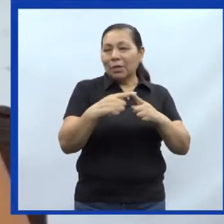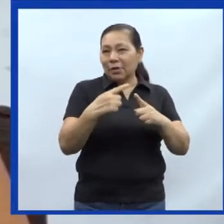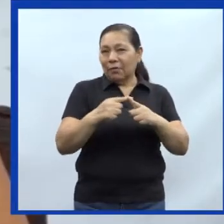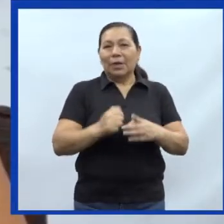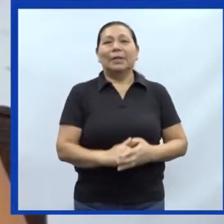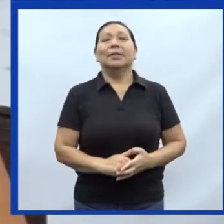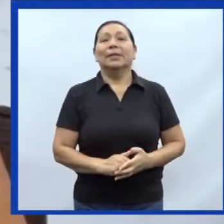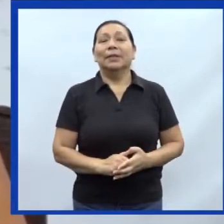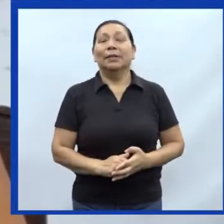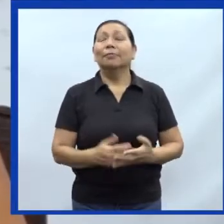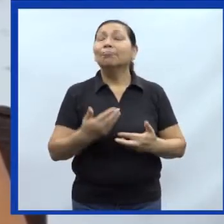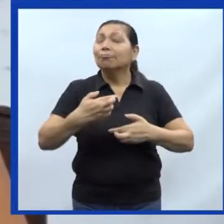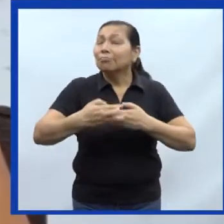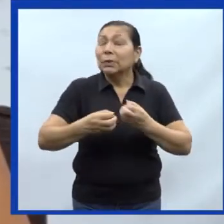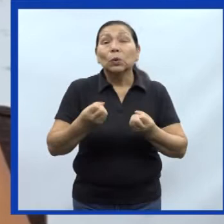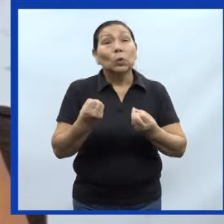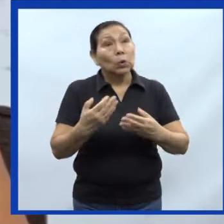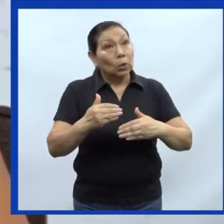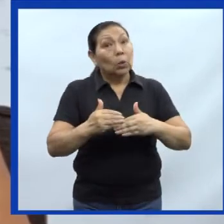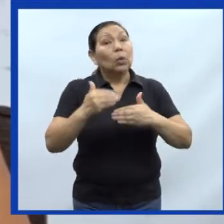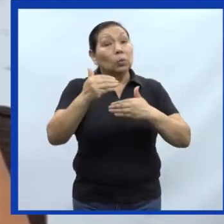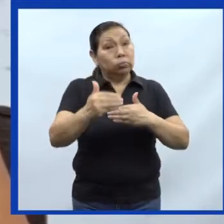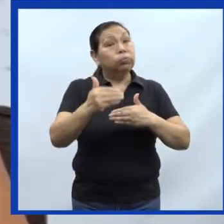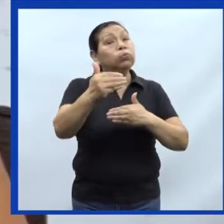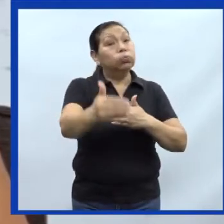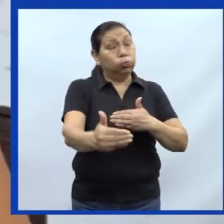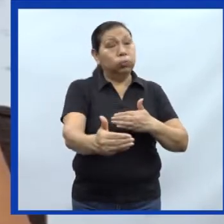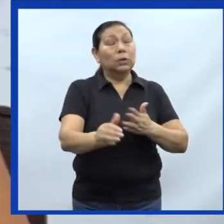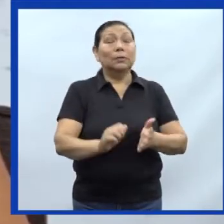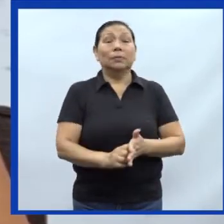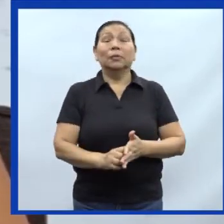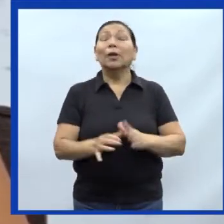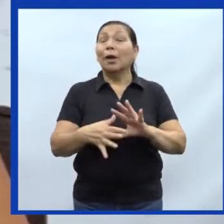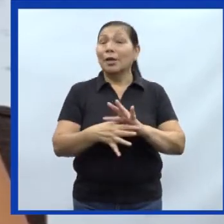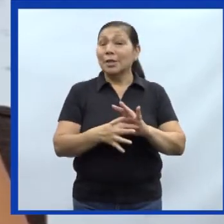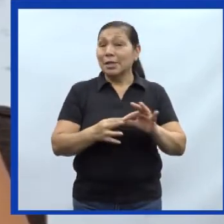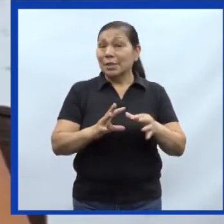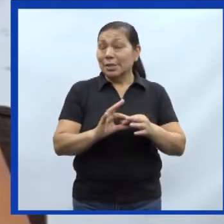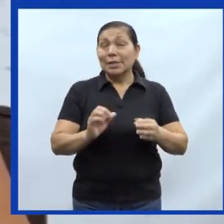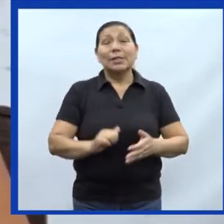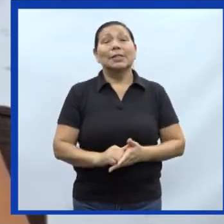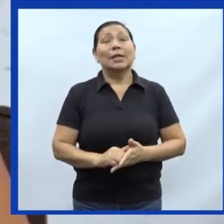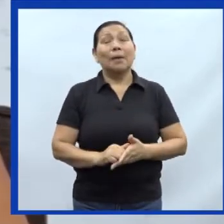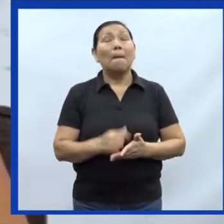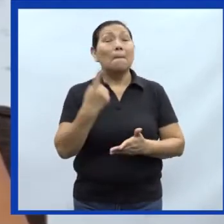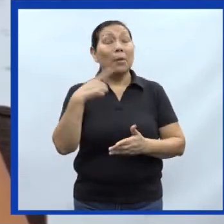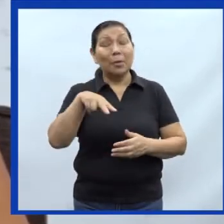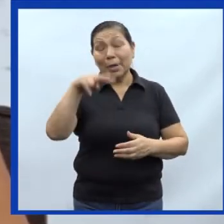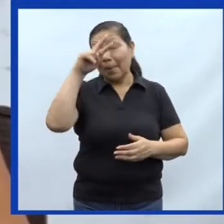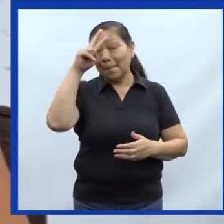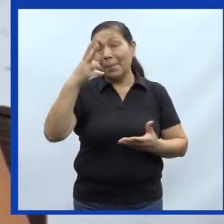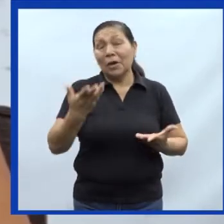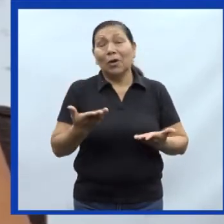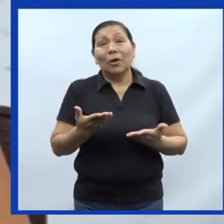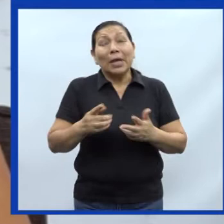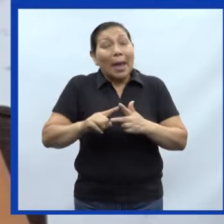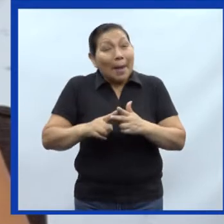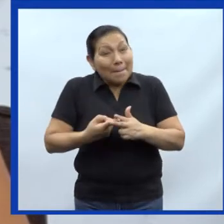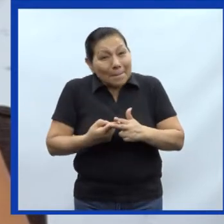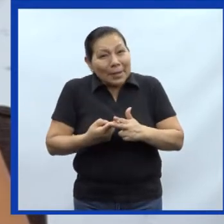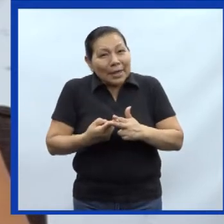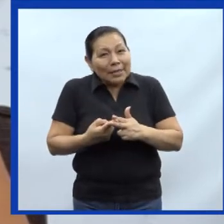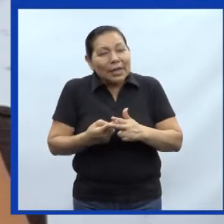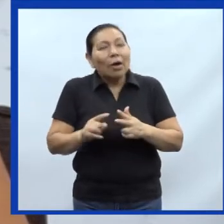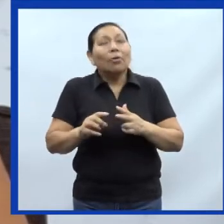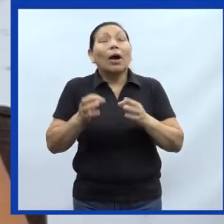etcétera. Es un proceso bastante amplio, es un proceso histórico, además en el caso peruano, que nace y